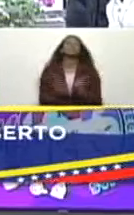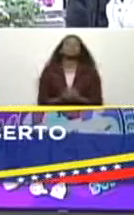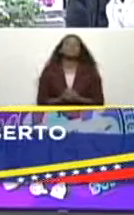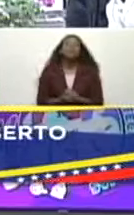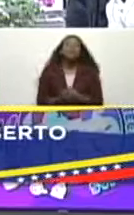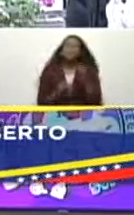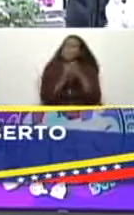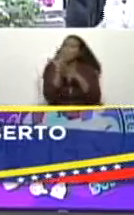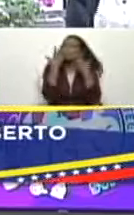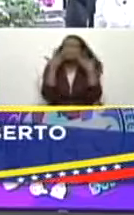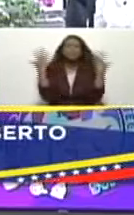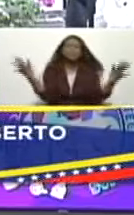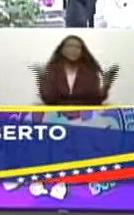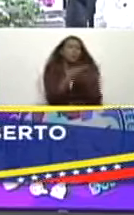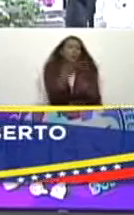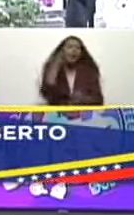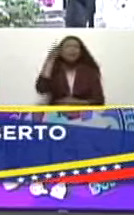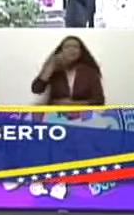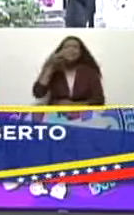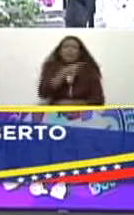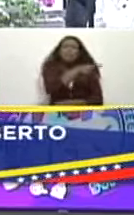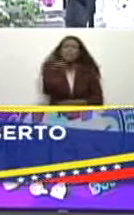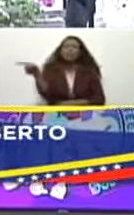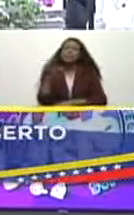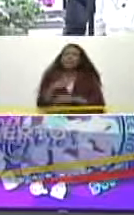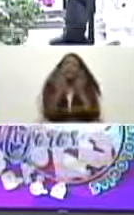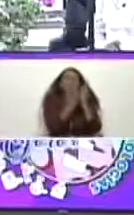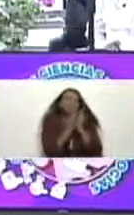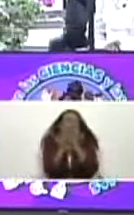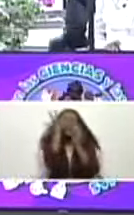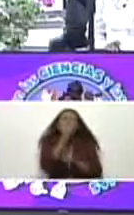Es maravilloso ver todo esto.